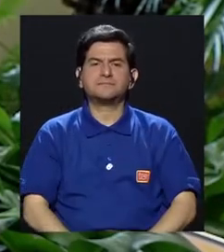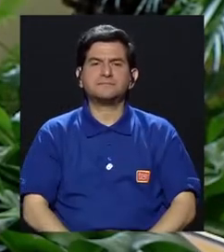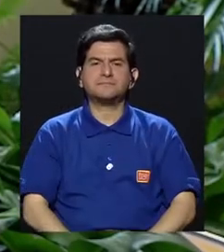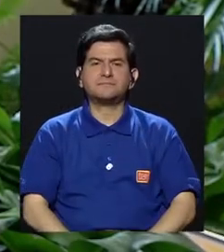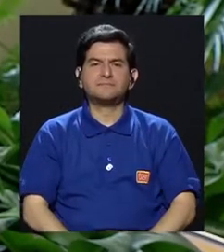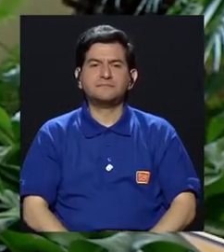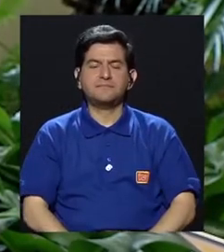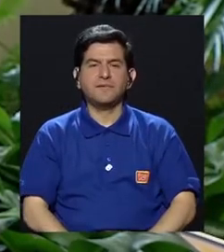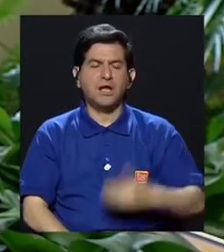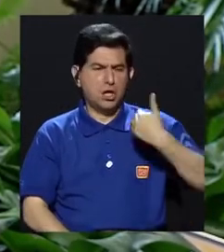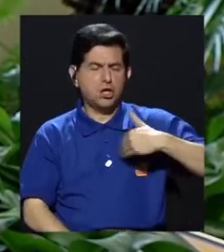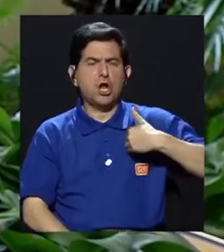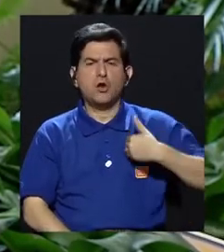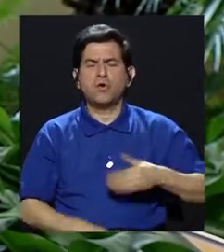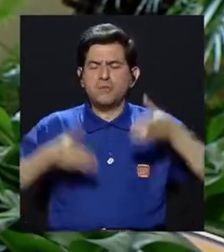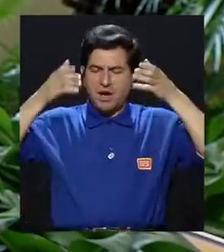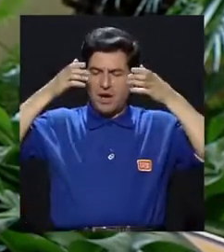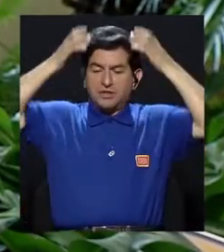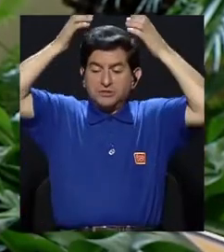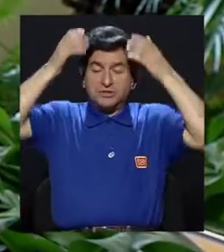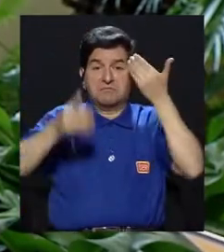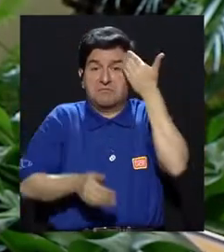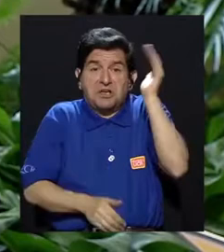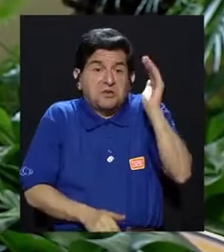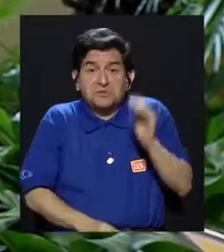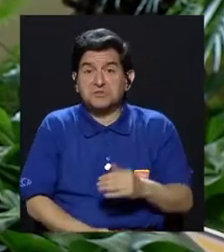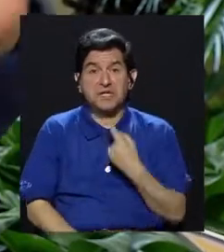Y él es chef. ¿Qué es chef? Ah,